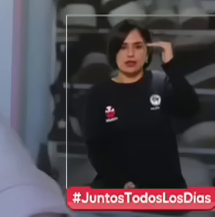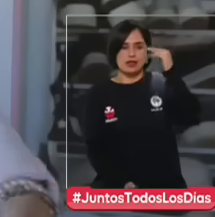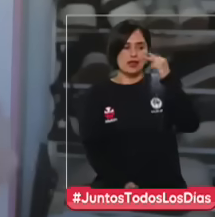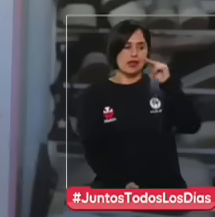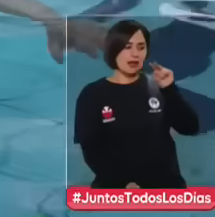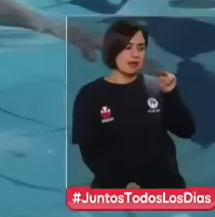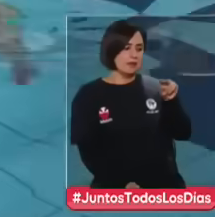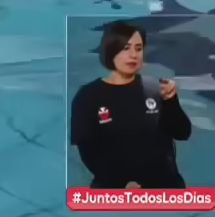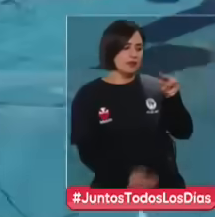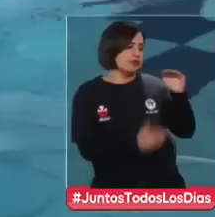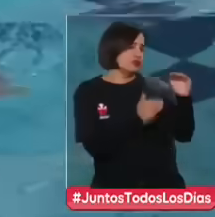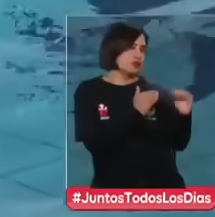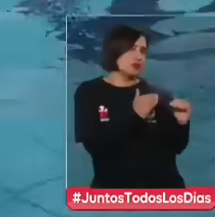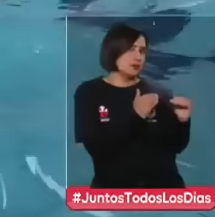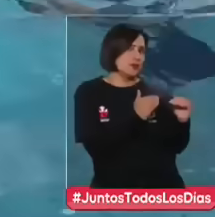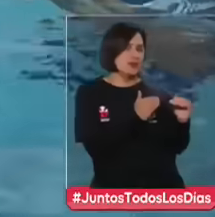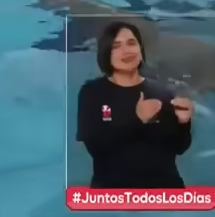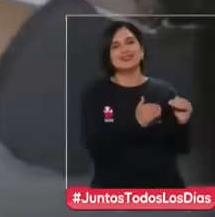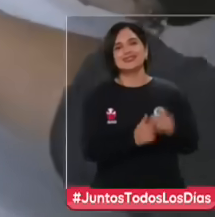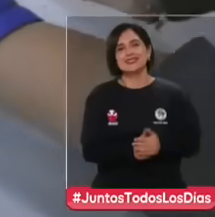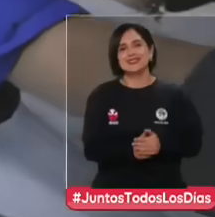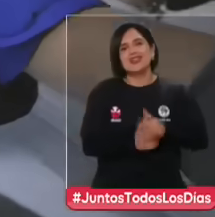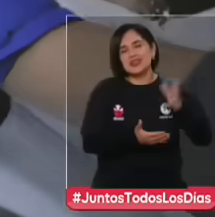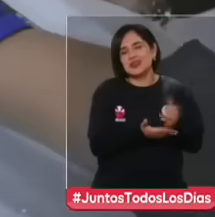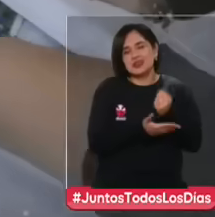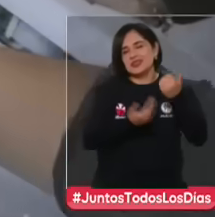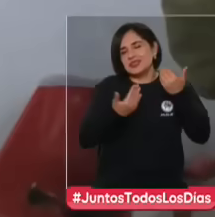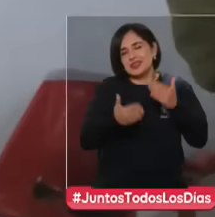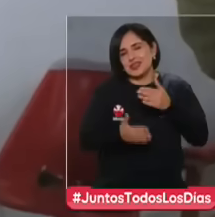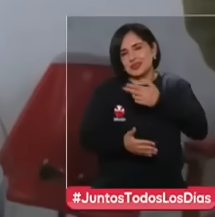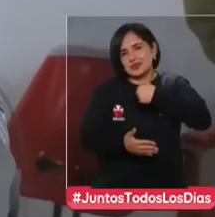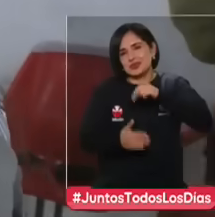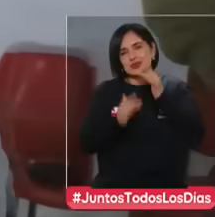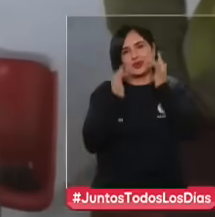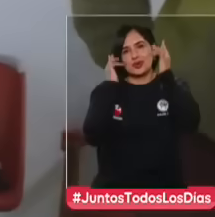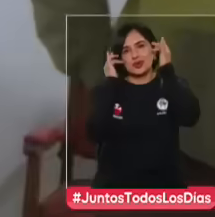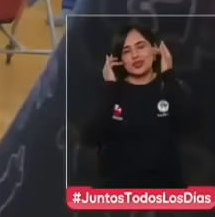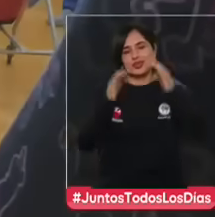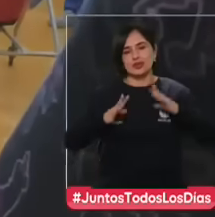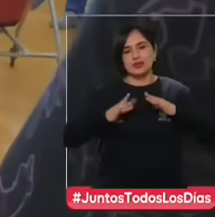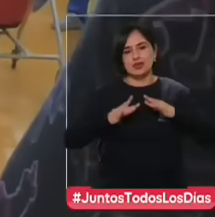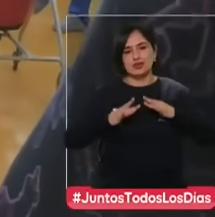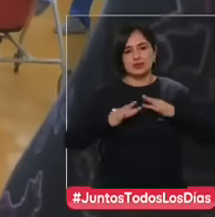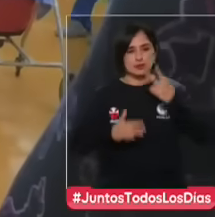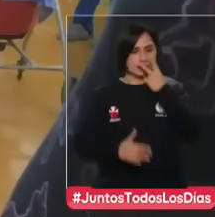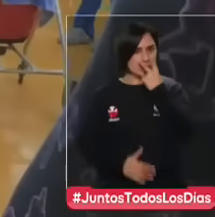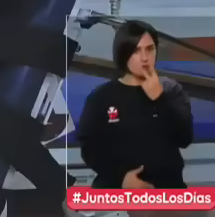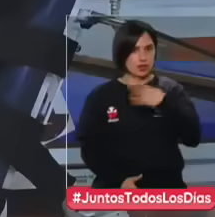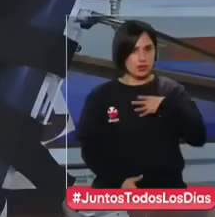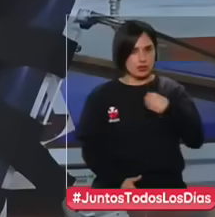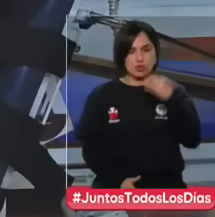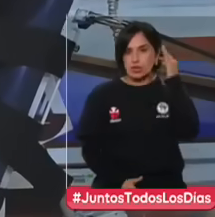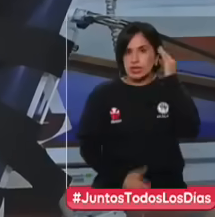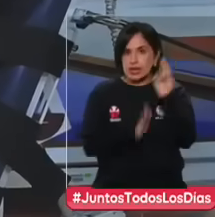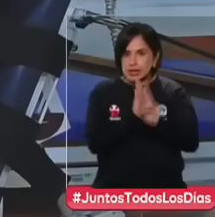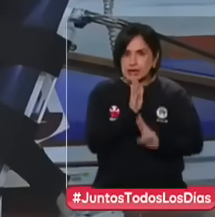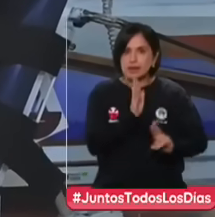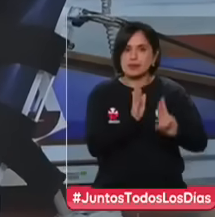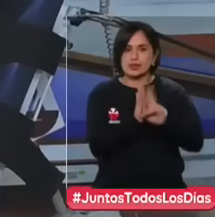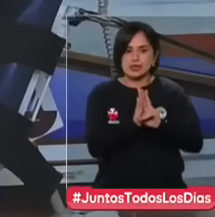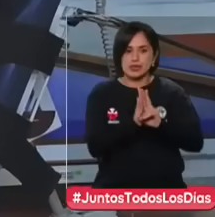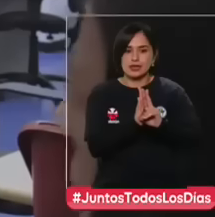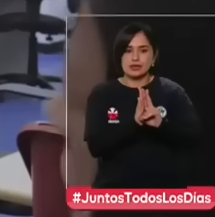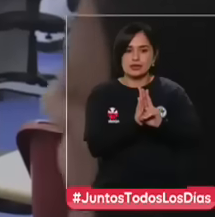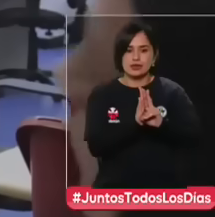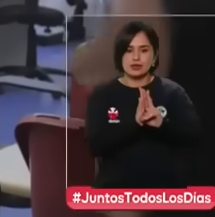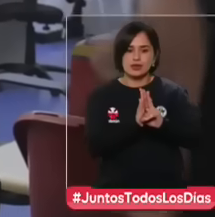así. Con esos logros, ya nosotros estamos contentos, felices. Y ver que tu hija se está rehabilitando, por el